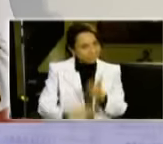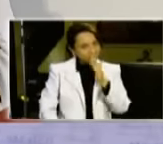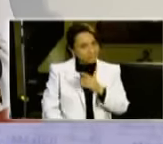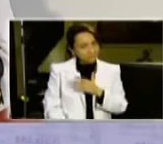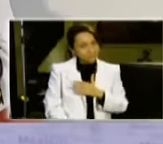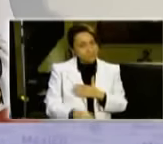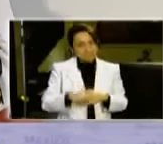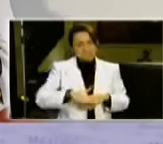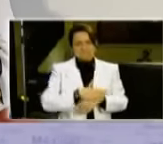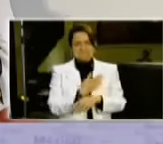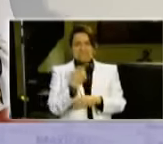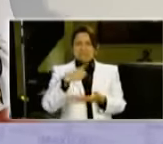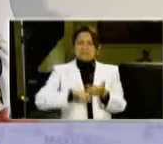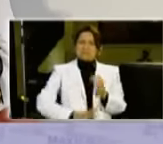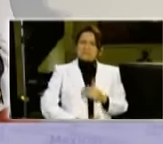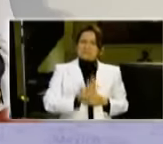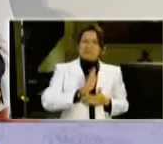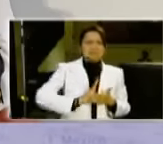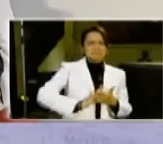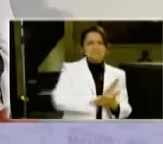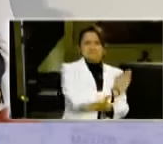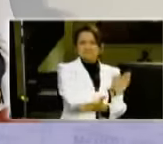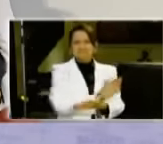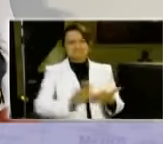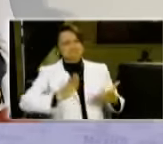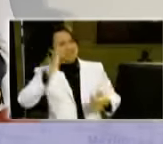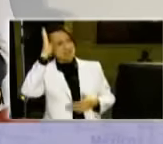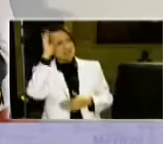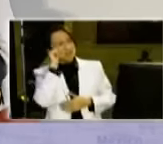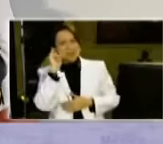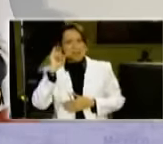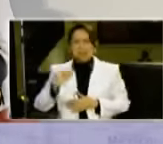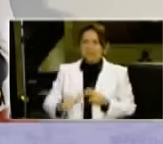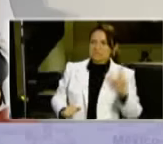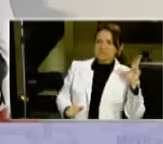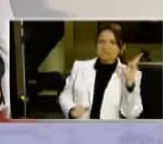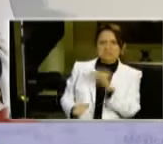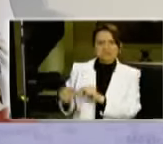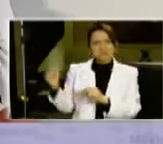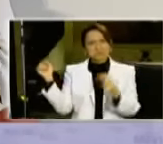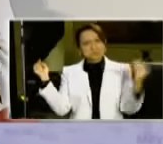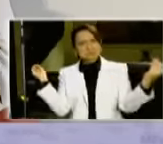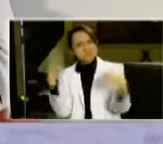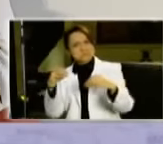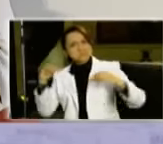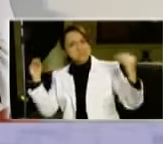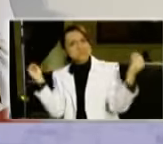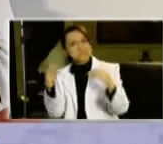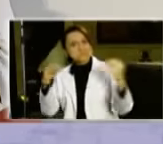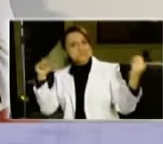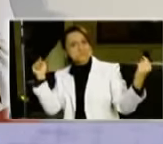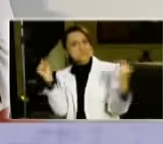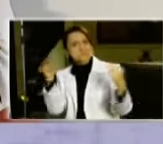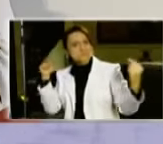mundo divididos, fracturados como ocurre hoy en muchas naciones de nuestra América, no es